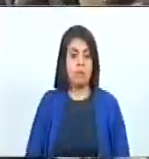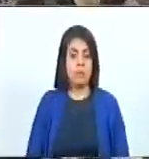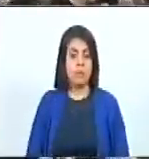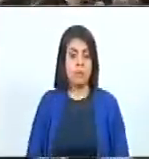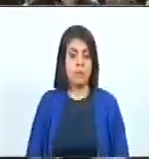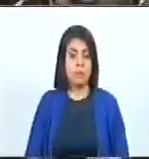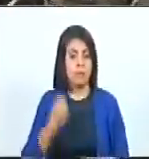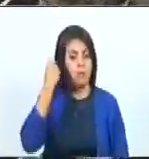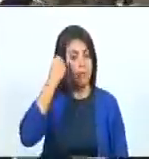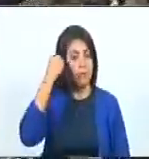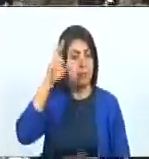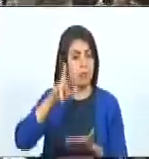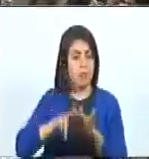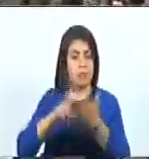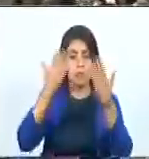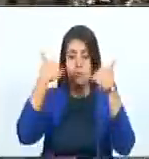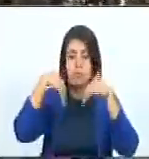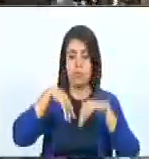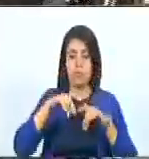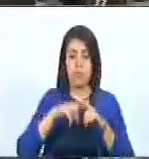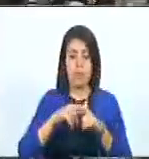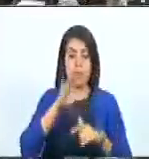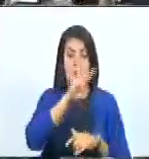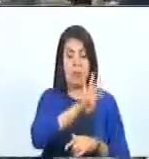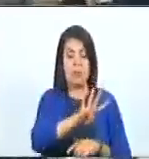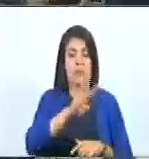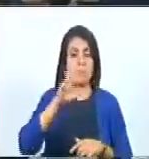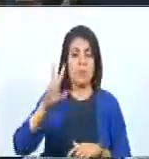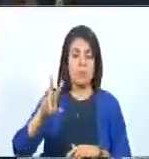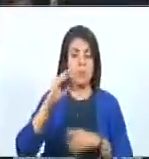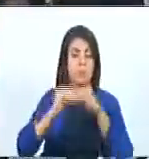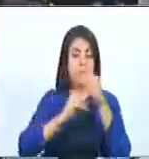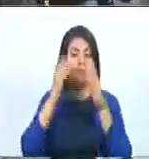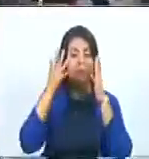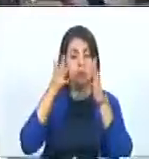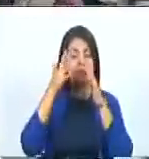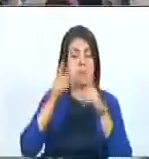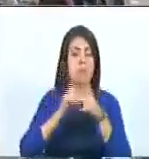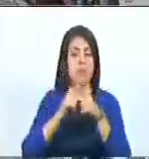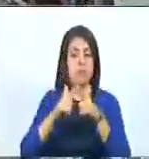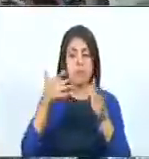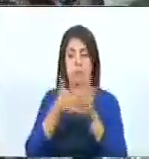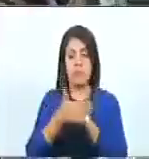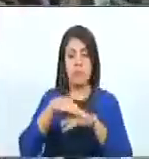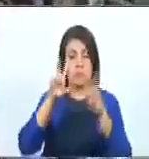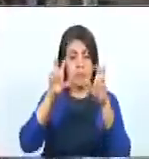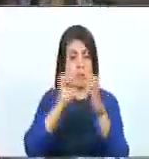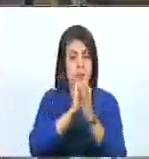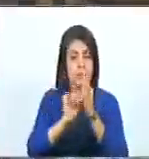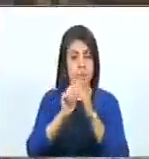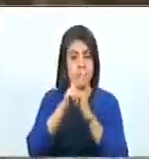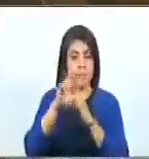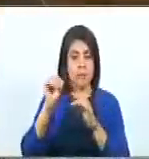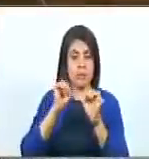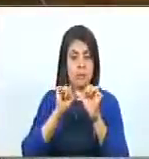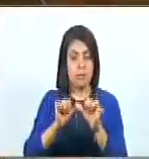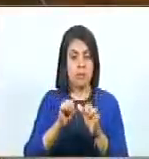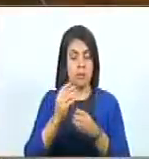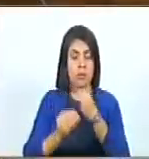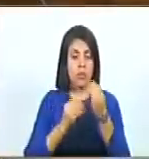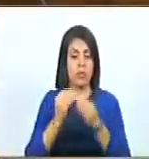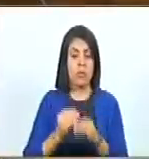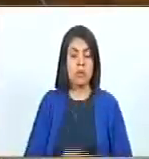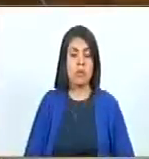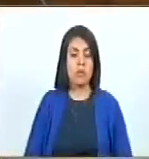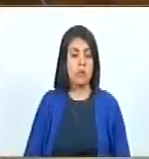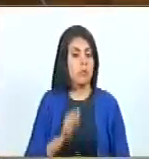epígrafe. Aprobado. Siguiente. Cuadragésimo tercero. Se sugiere aprobar el contenido del nuevo artículo 20, quedando redactado de la